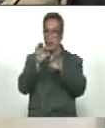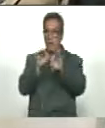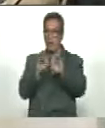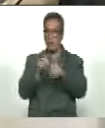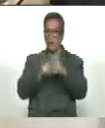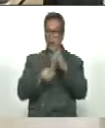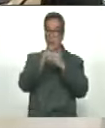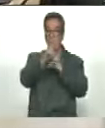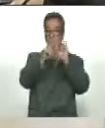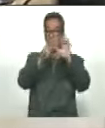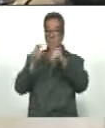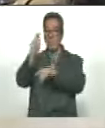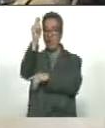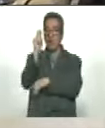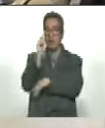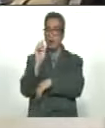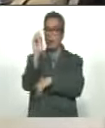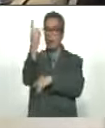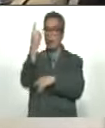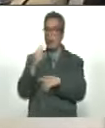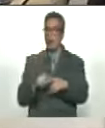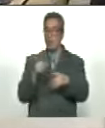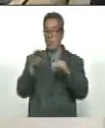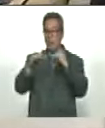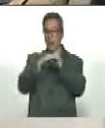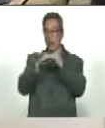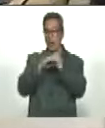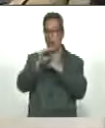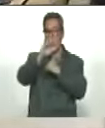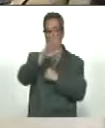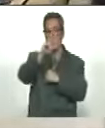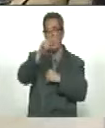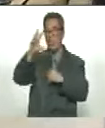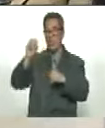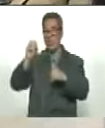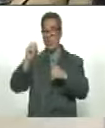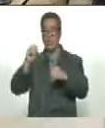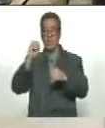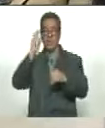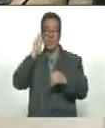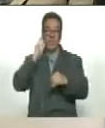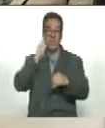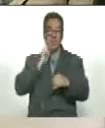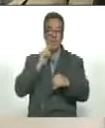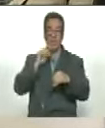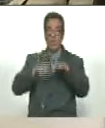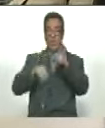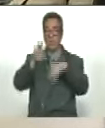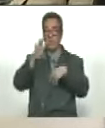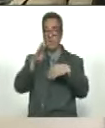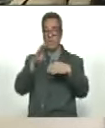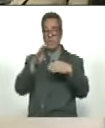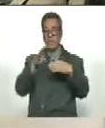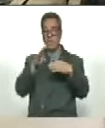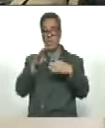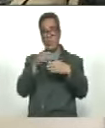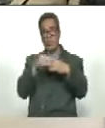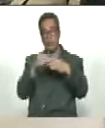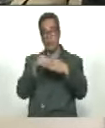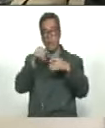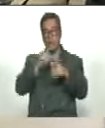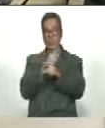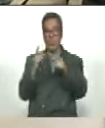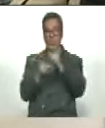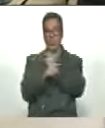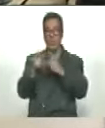entre los 277 diputados principales, es equivalente a 520 bolívares o $14 al cambio del día de hoy. Es todo,